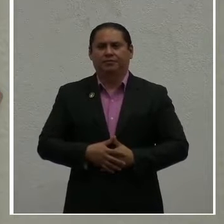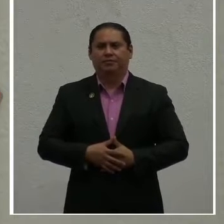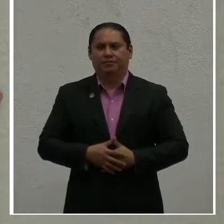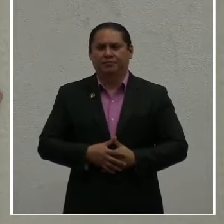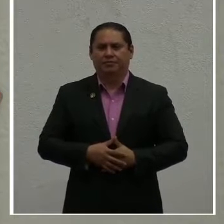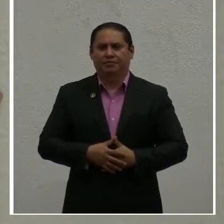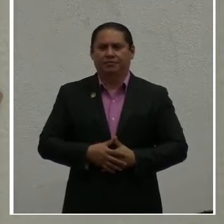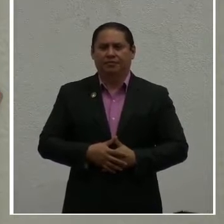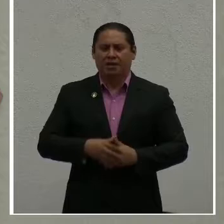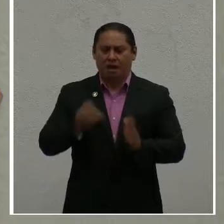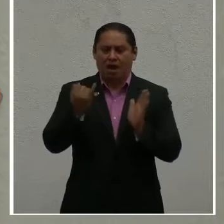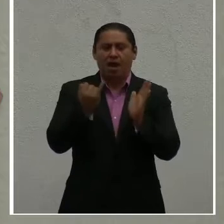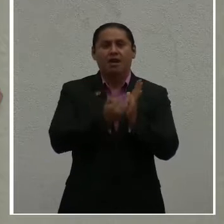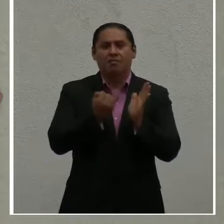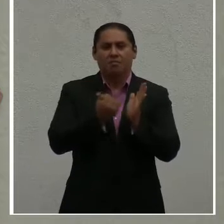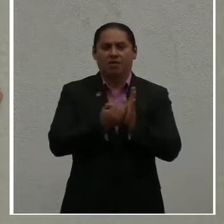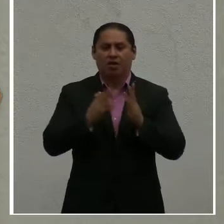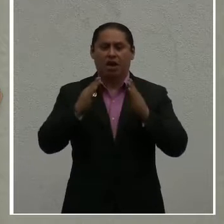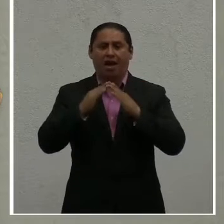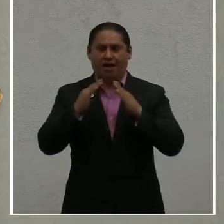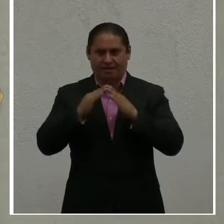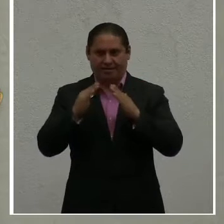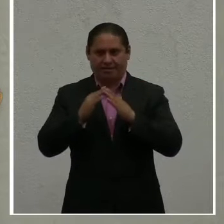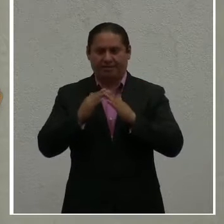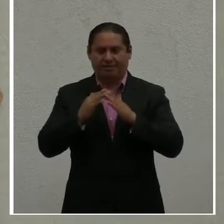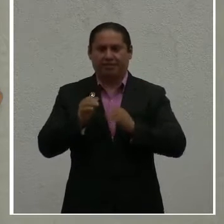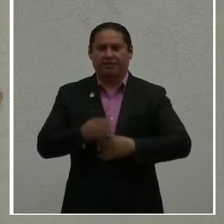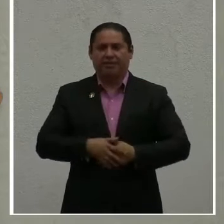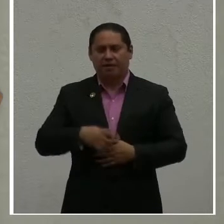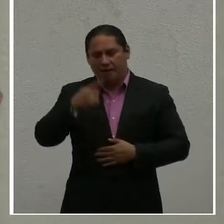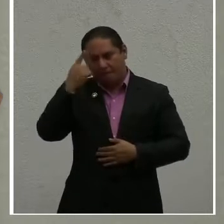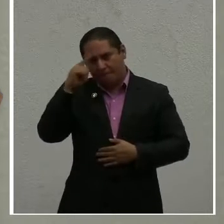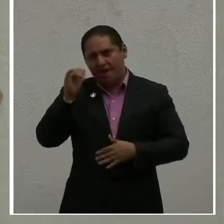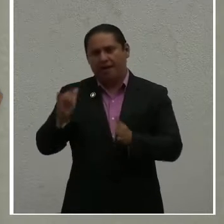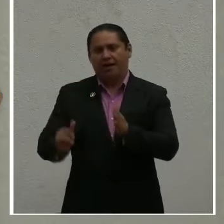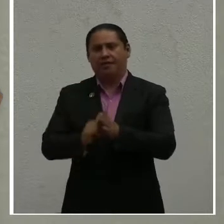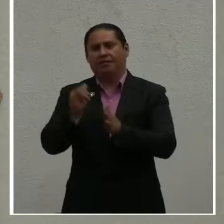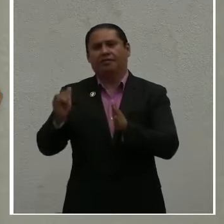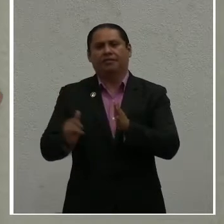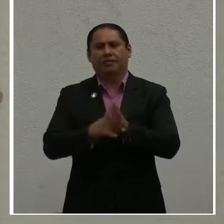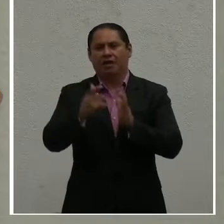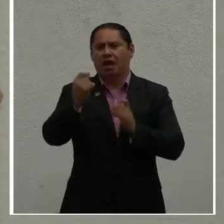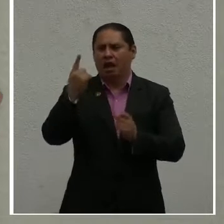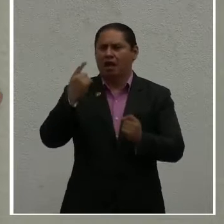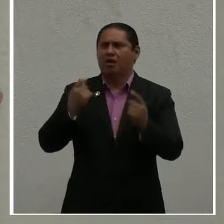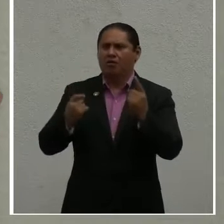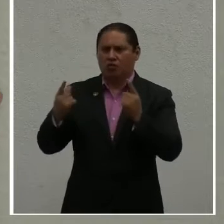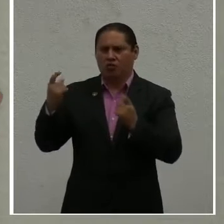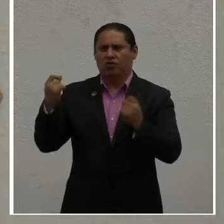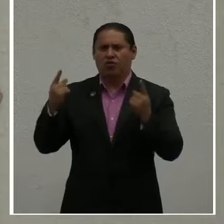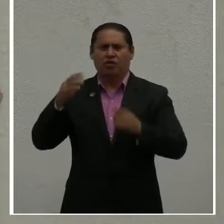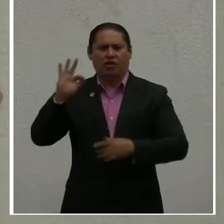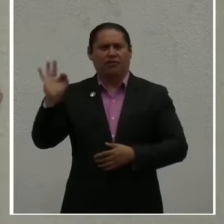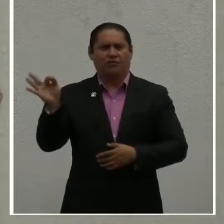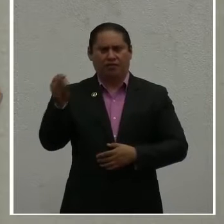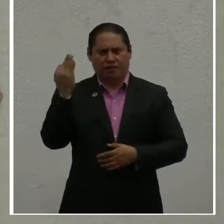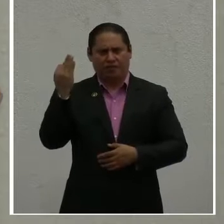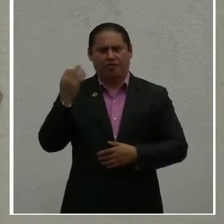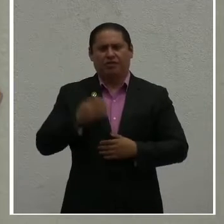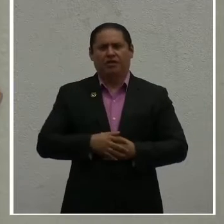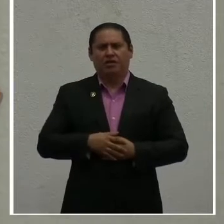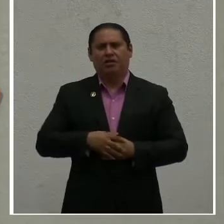del impuesto predial, su origen fue para la construcción de algunas obras a nivel federal y se quedó